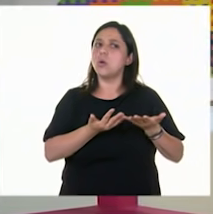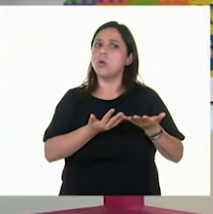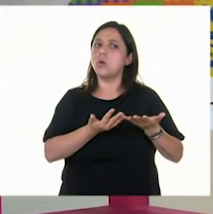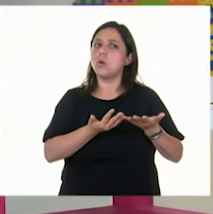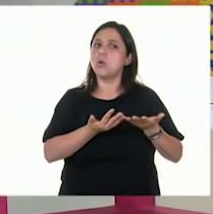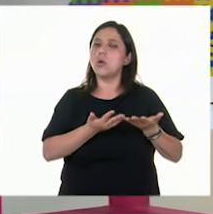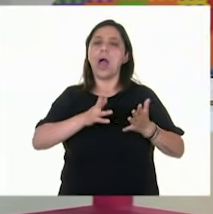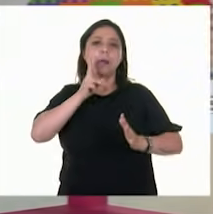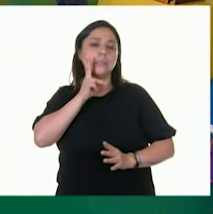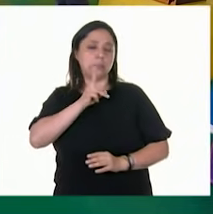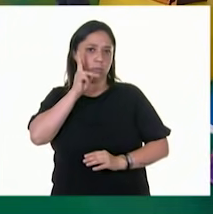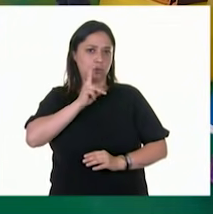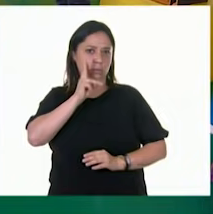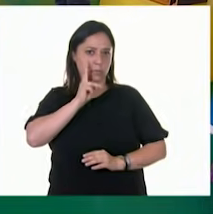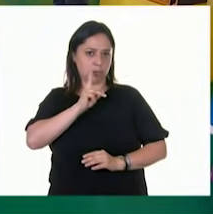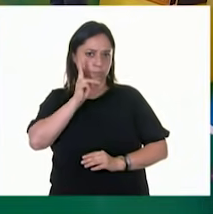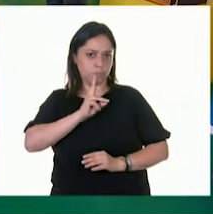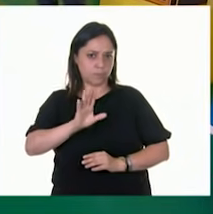Ay, a ver, a ver.